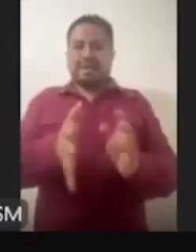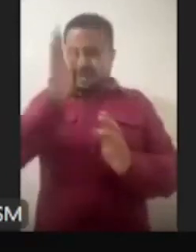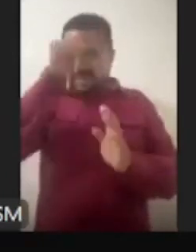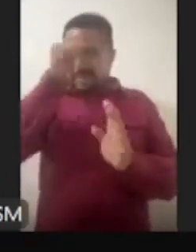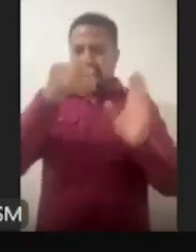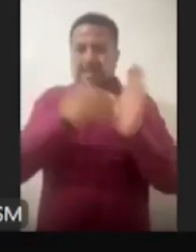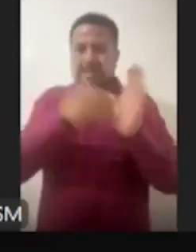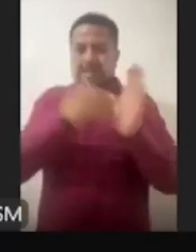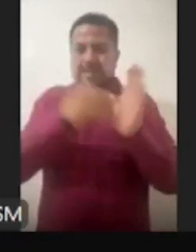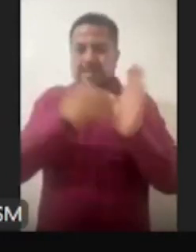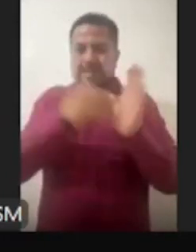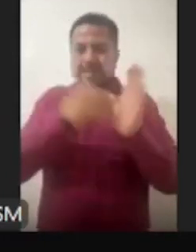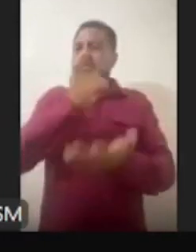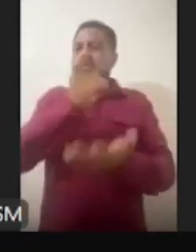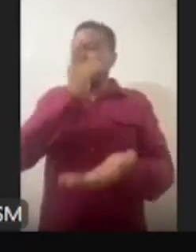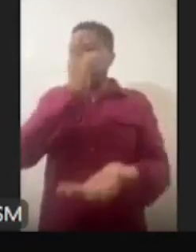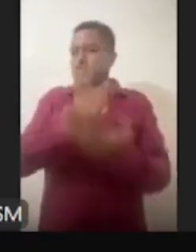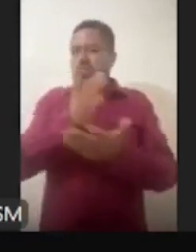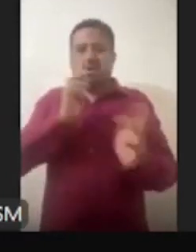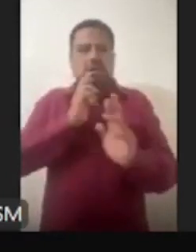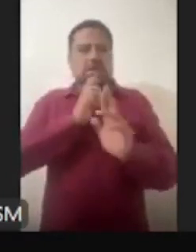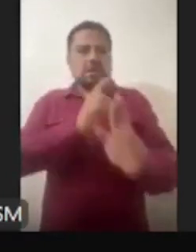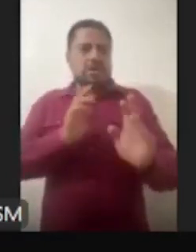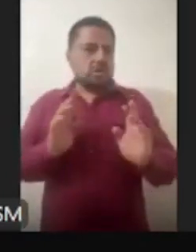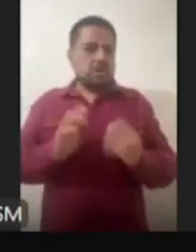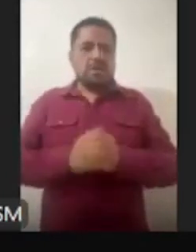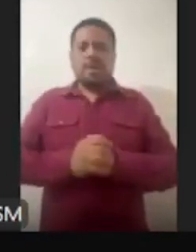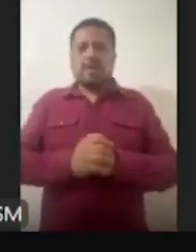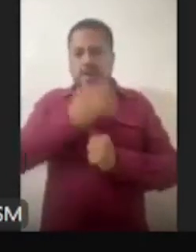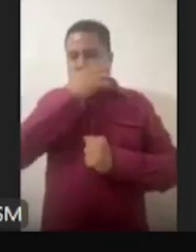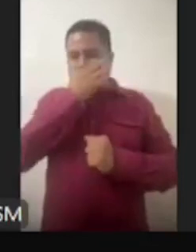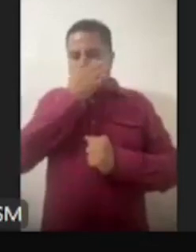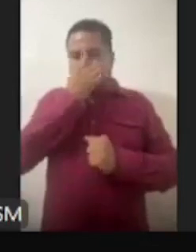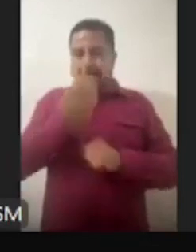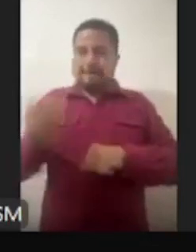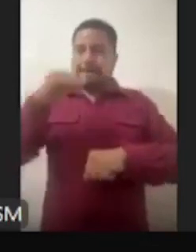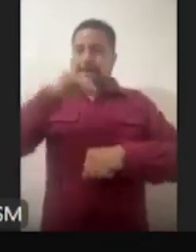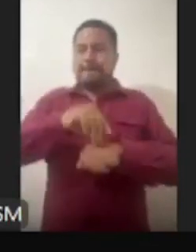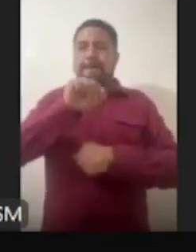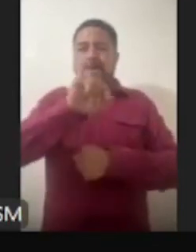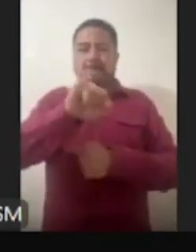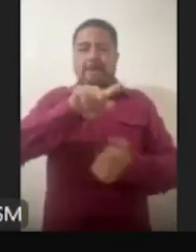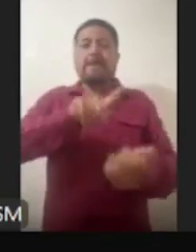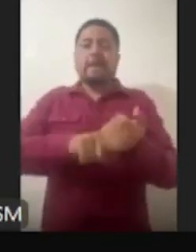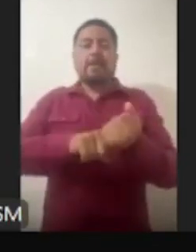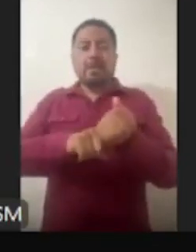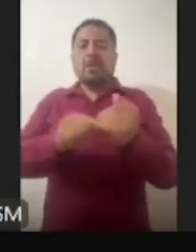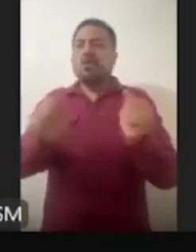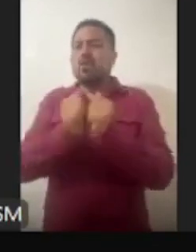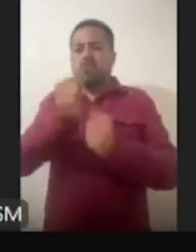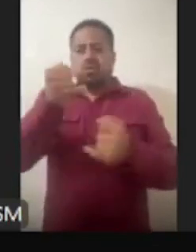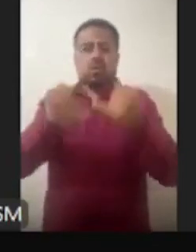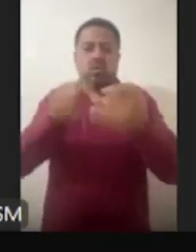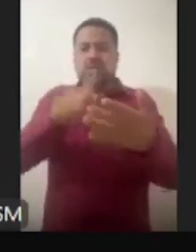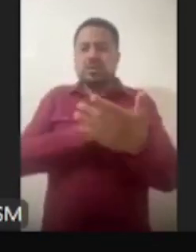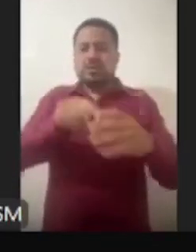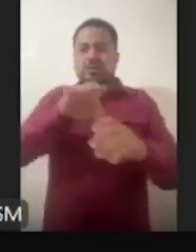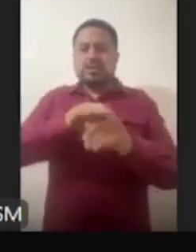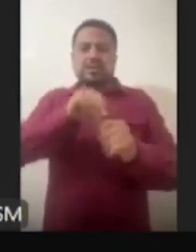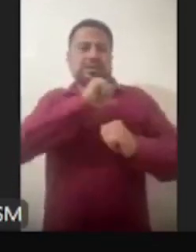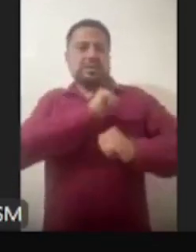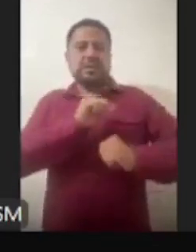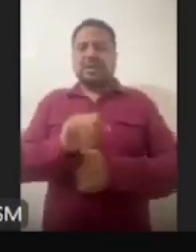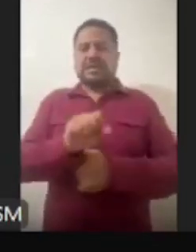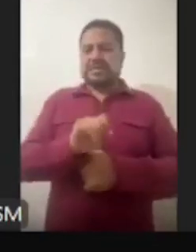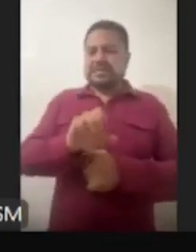siguiente punto resolutivo. Único. Se declara fundado en parte y a la postre inoperante el juicio electoral ciudadano promovido por Isis Cardoso Reyes y